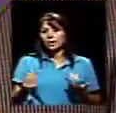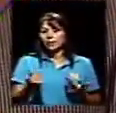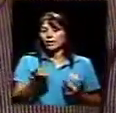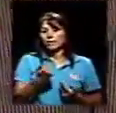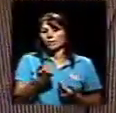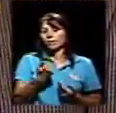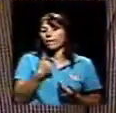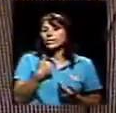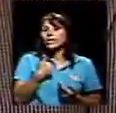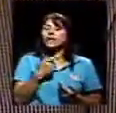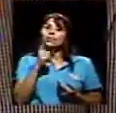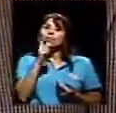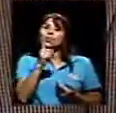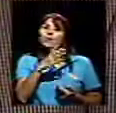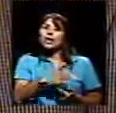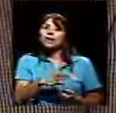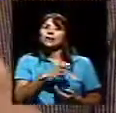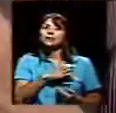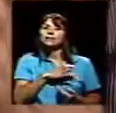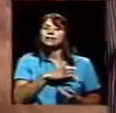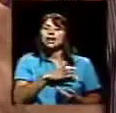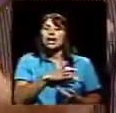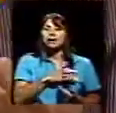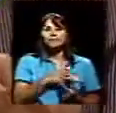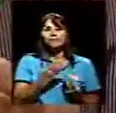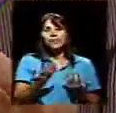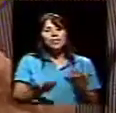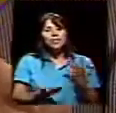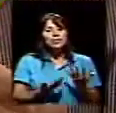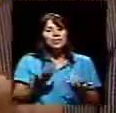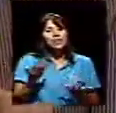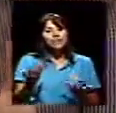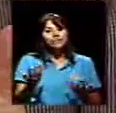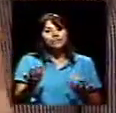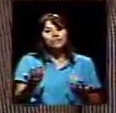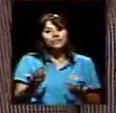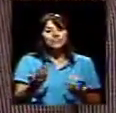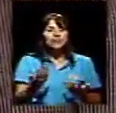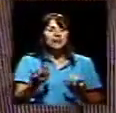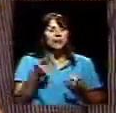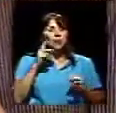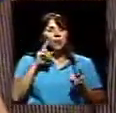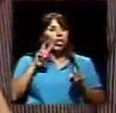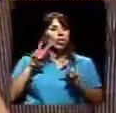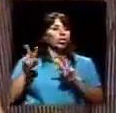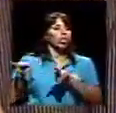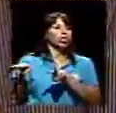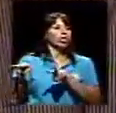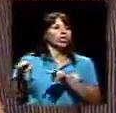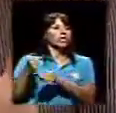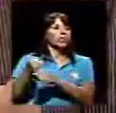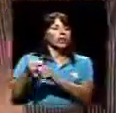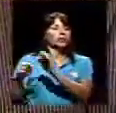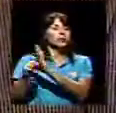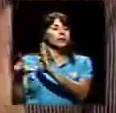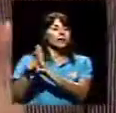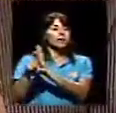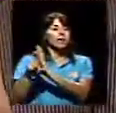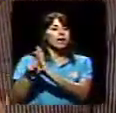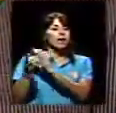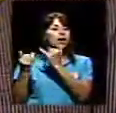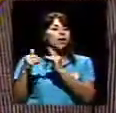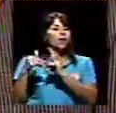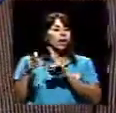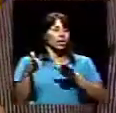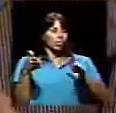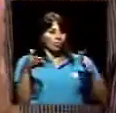un ingrediente significativo de desatención a la larga a tareas legislativas para atender tareas municipales desde la perspectiva